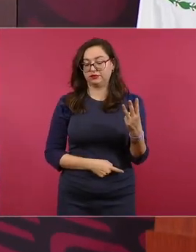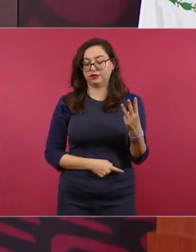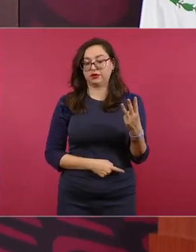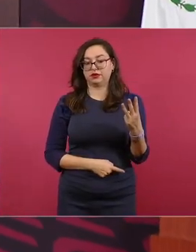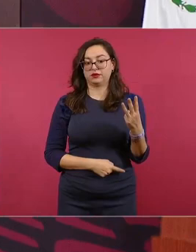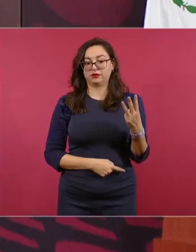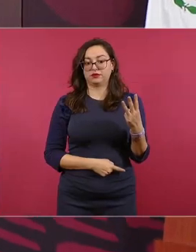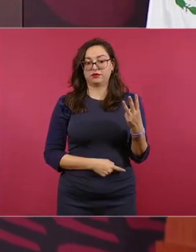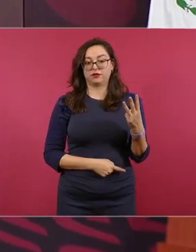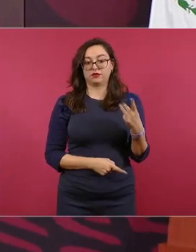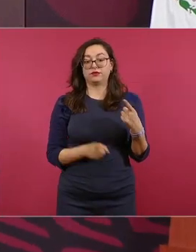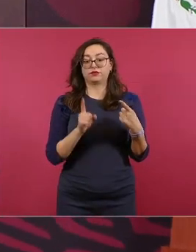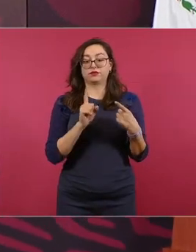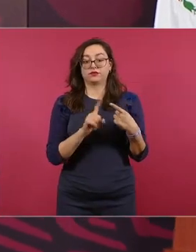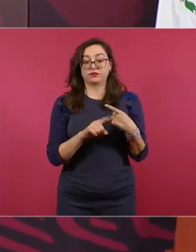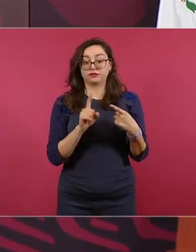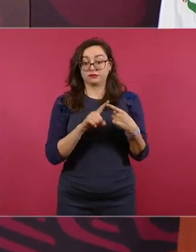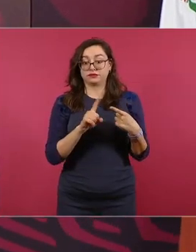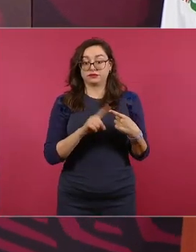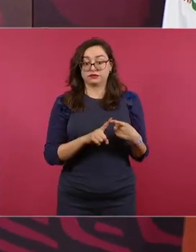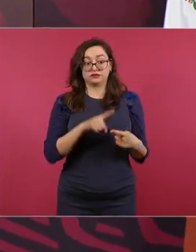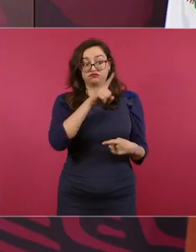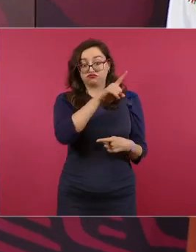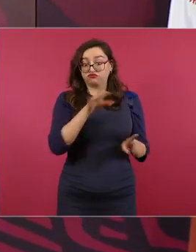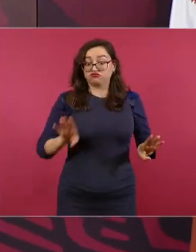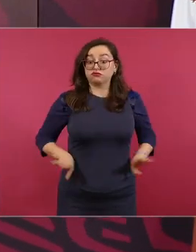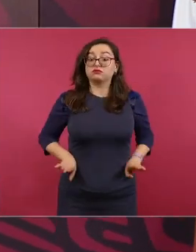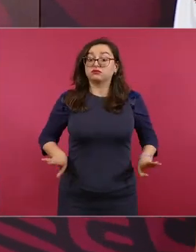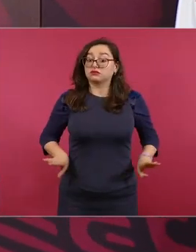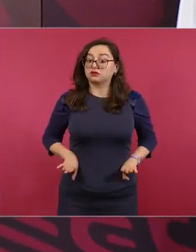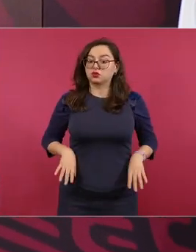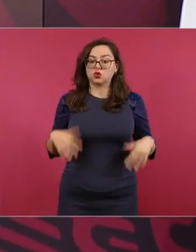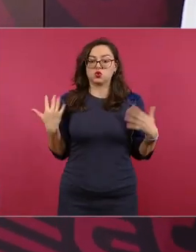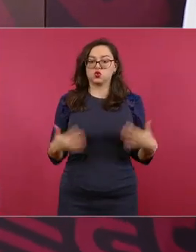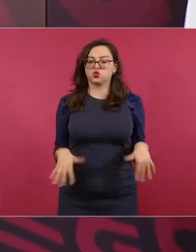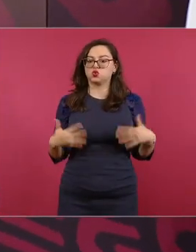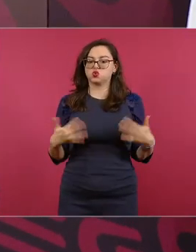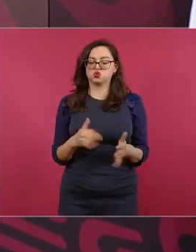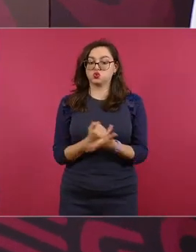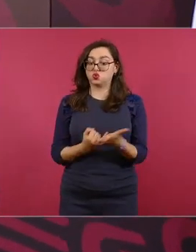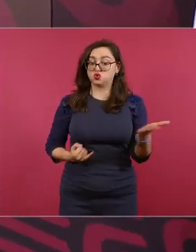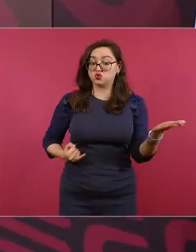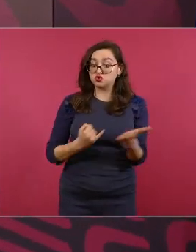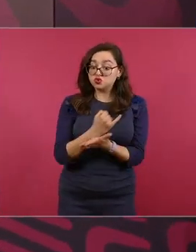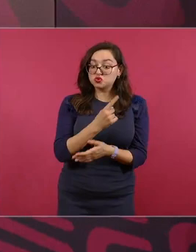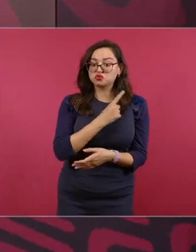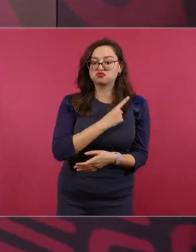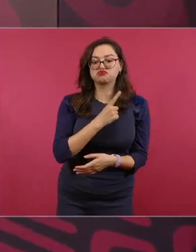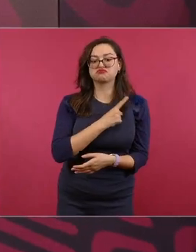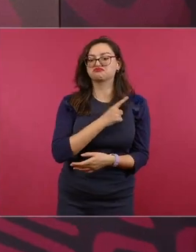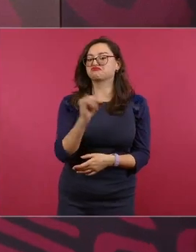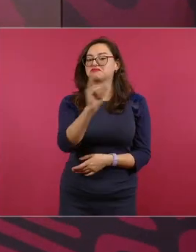Y la cualitativa es que nunca ha tomado una decisión unilateral.